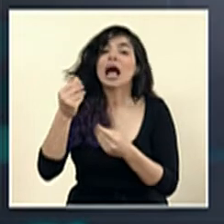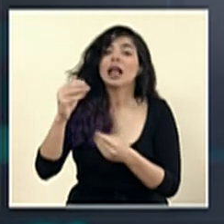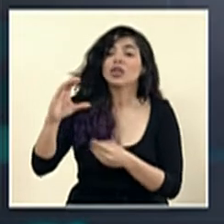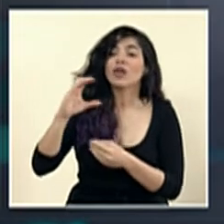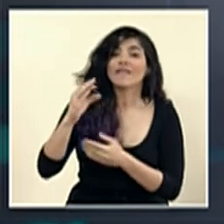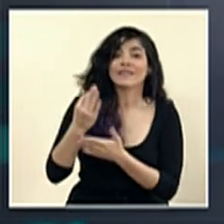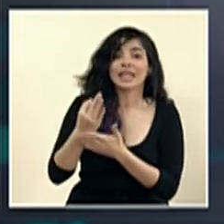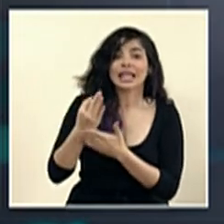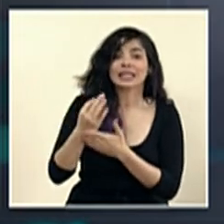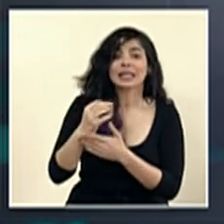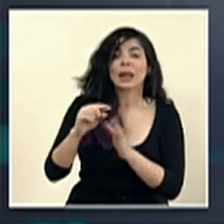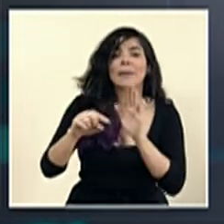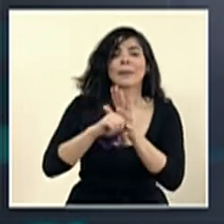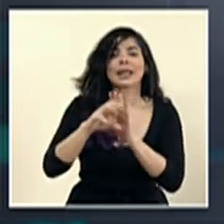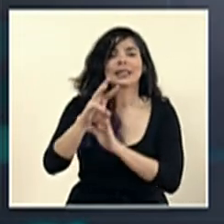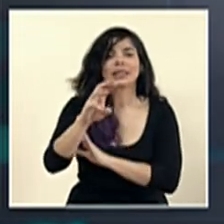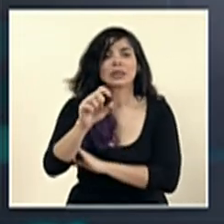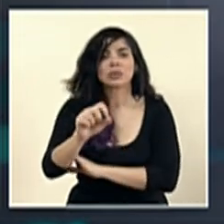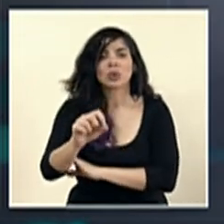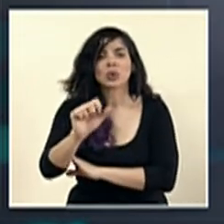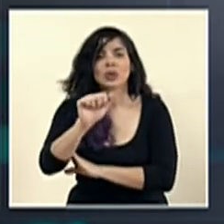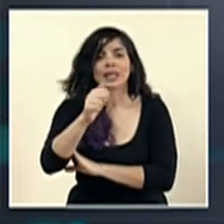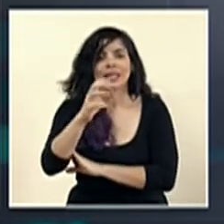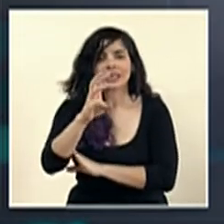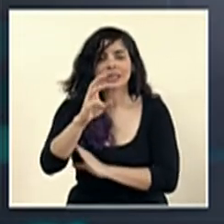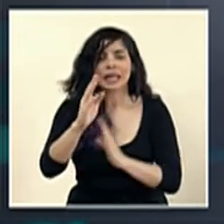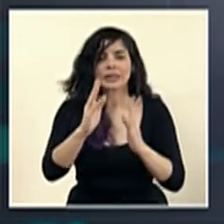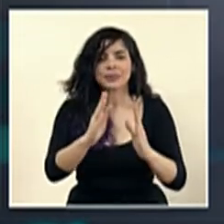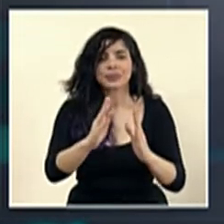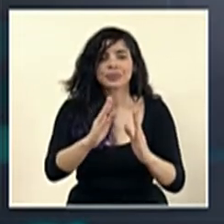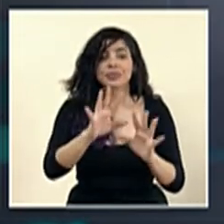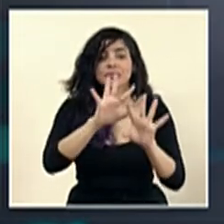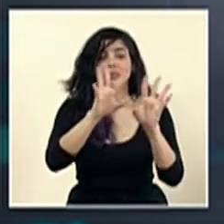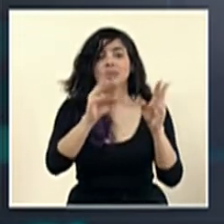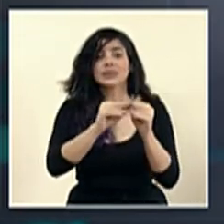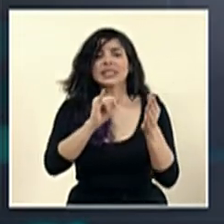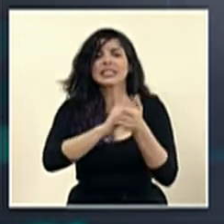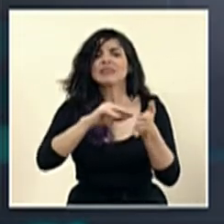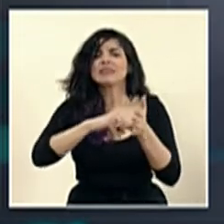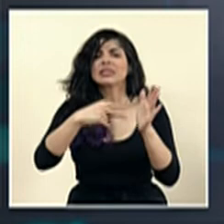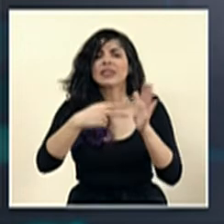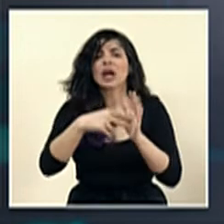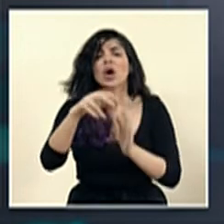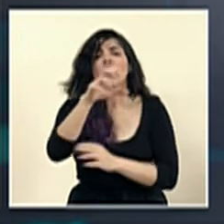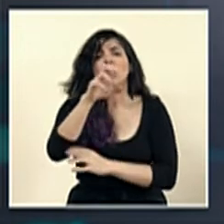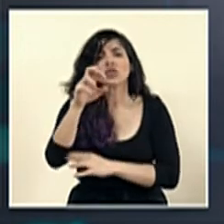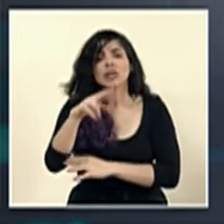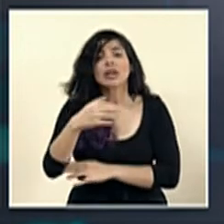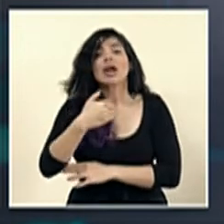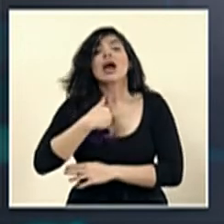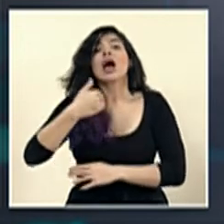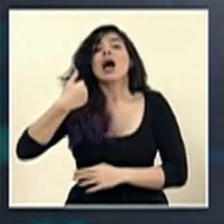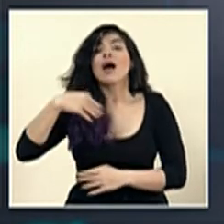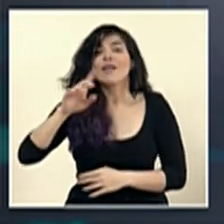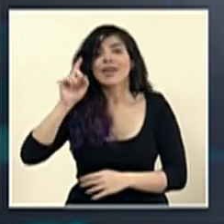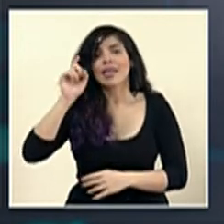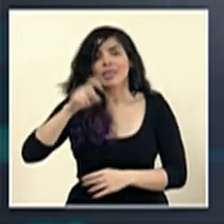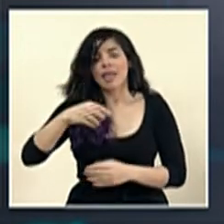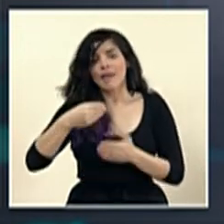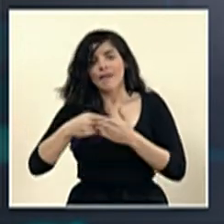un déficit financiero de menos 6.16. Eso implicaba que Costa Rica tenía que